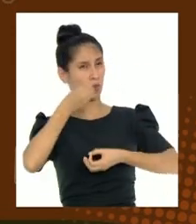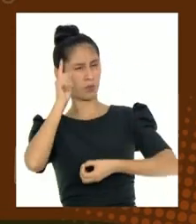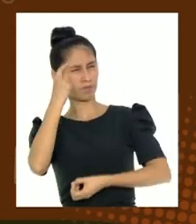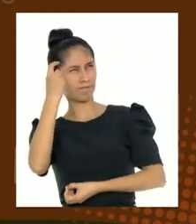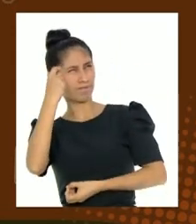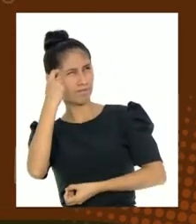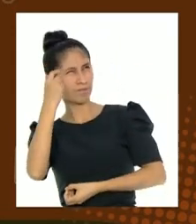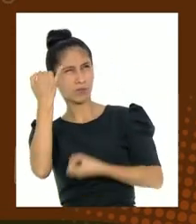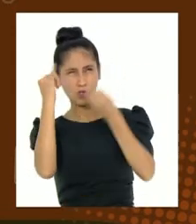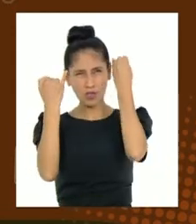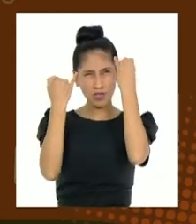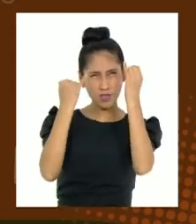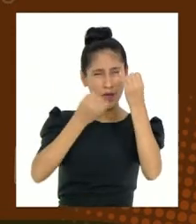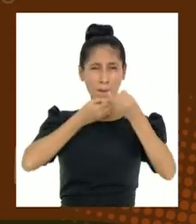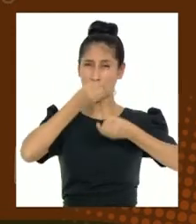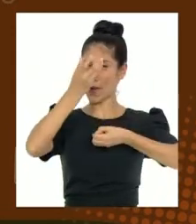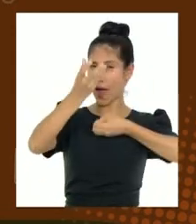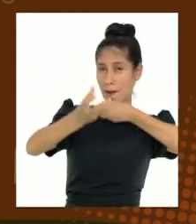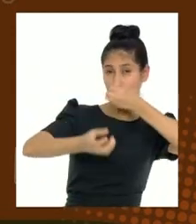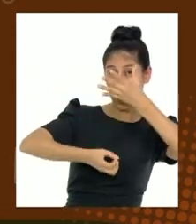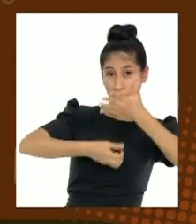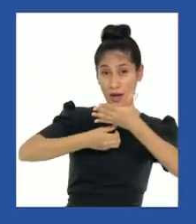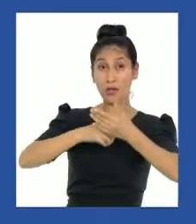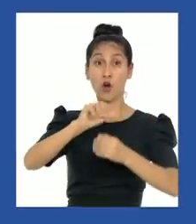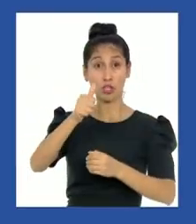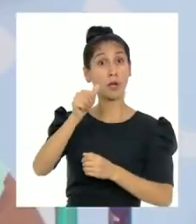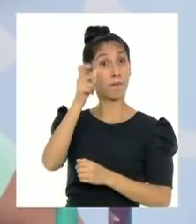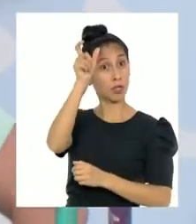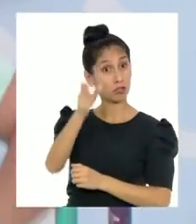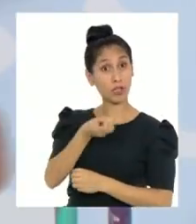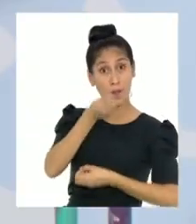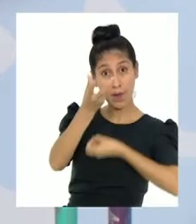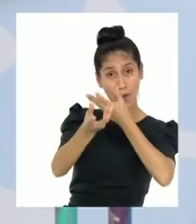así escuchar las ideas de otras personas con mucho respeto.